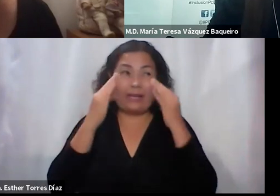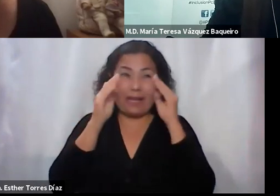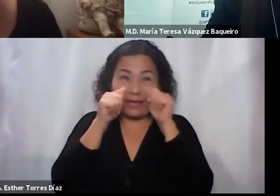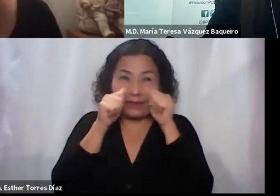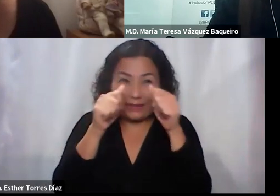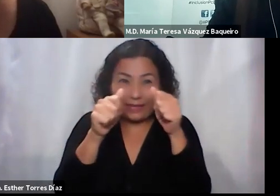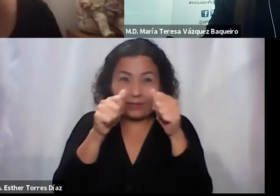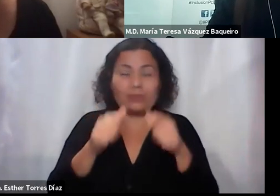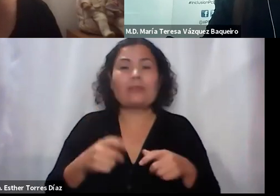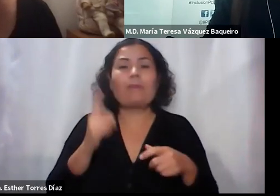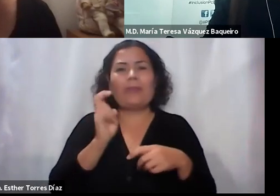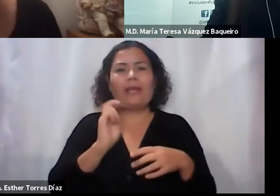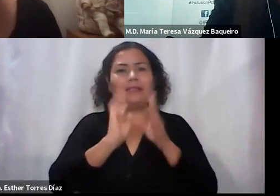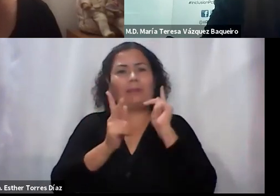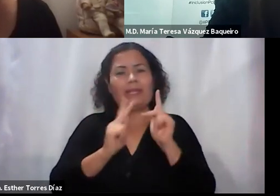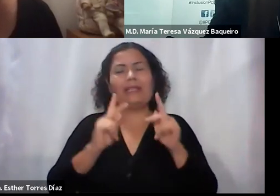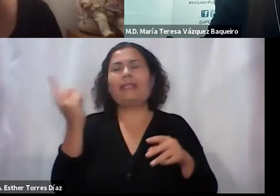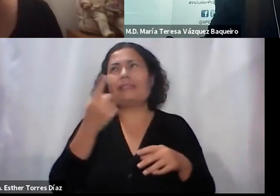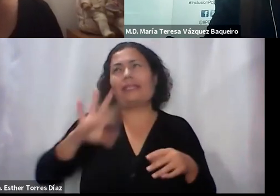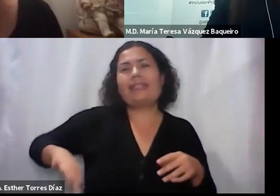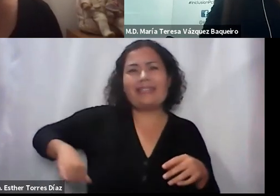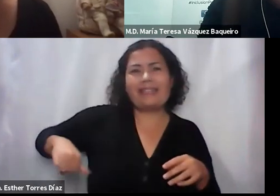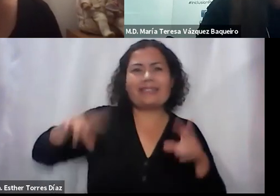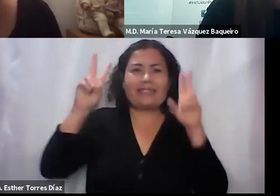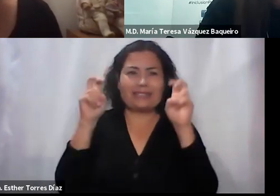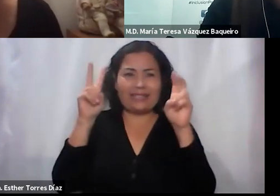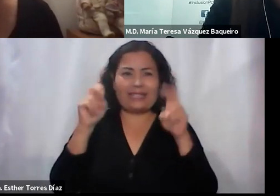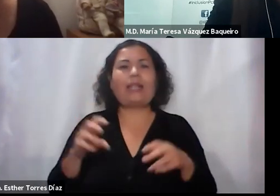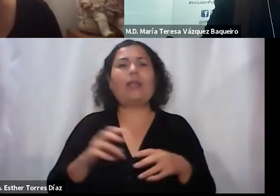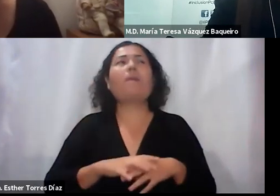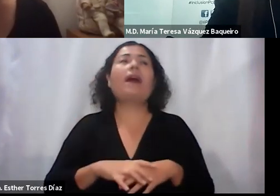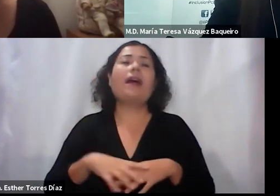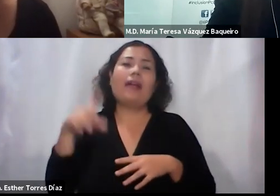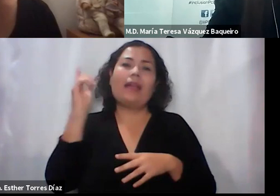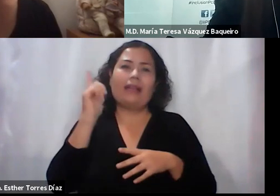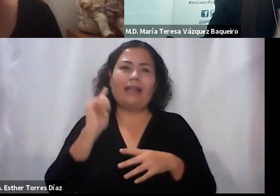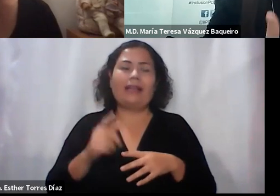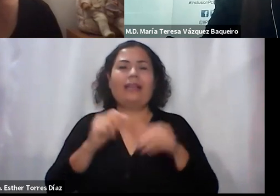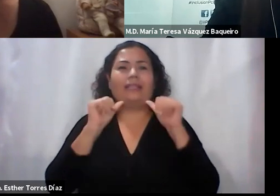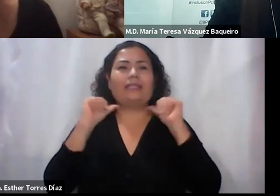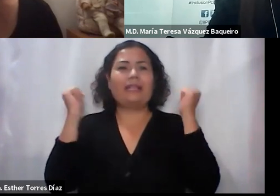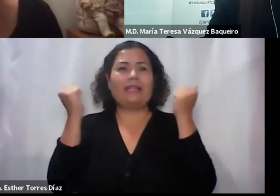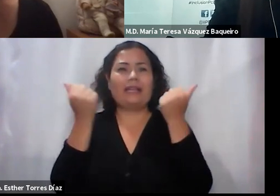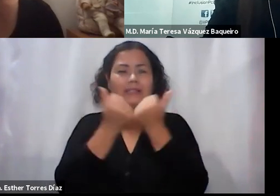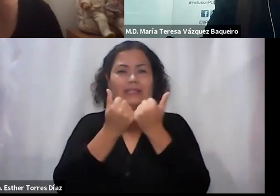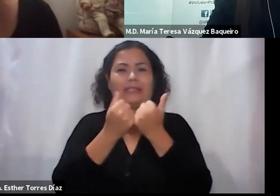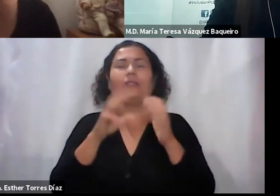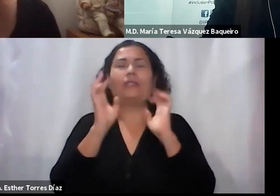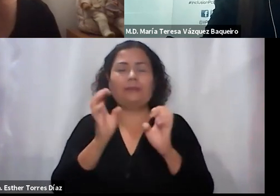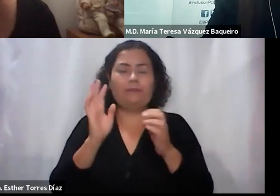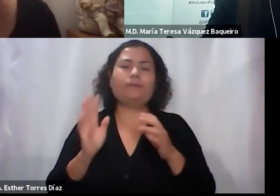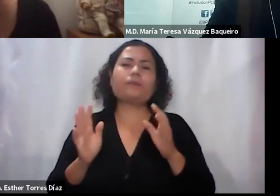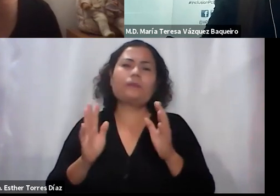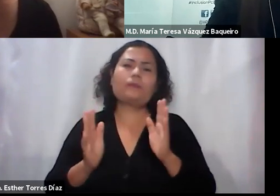participando, que están tan interesados en el tema, a todas las organizaciones civiles, porque ves que quienes están precisamente están participando, están